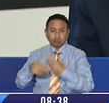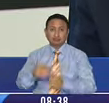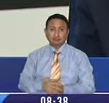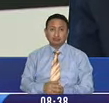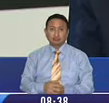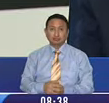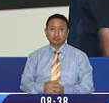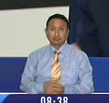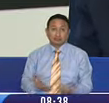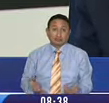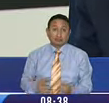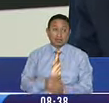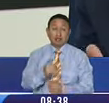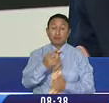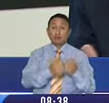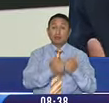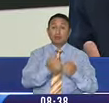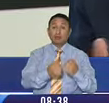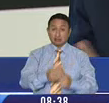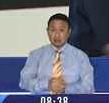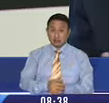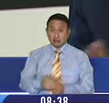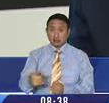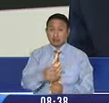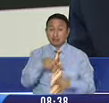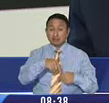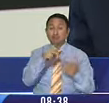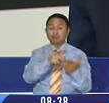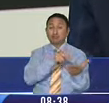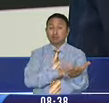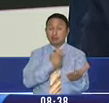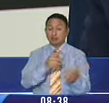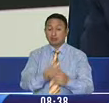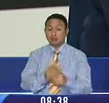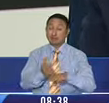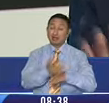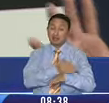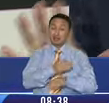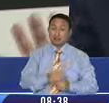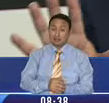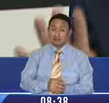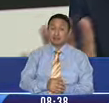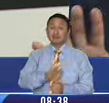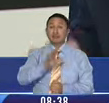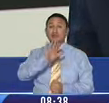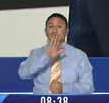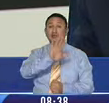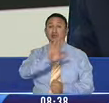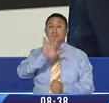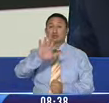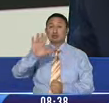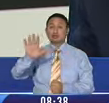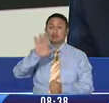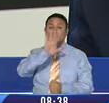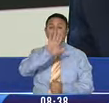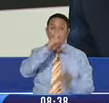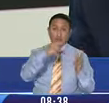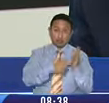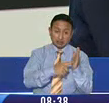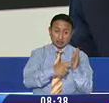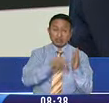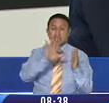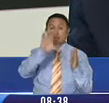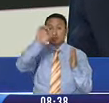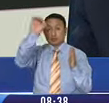negocio, porque el problema es que muchas veces se hace programas, como una vez hubo en el gobierno, del 5-5-5, que era $5,000,